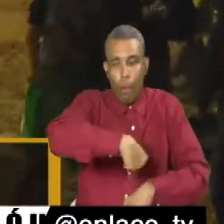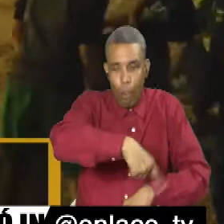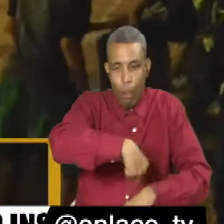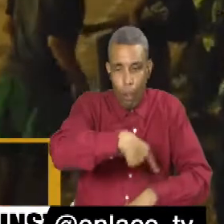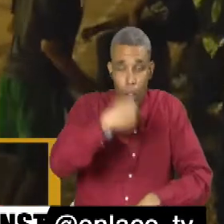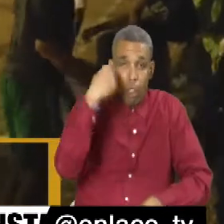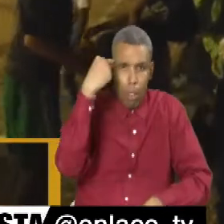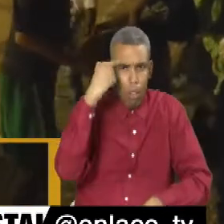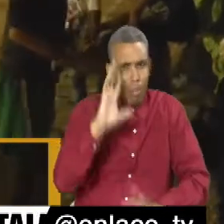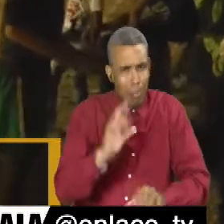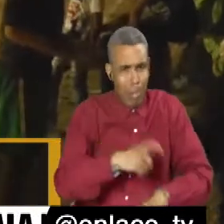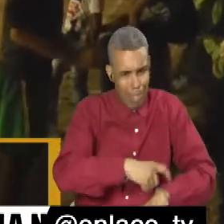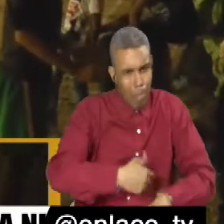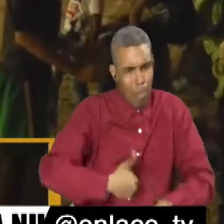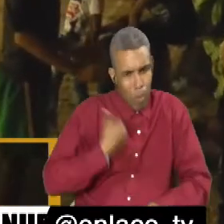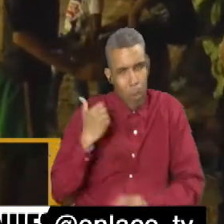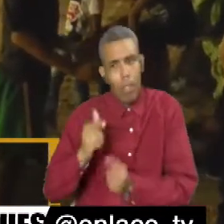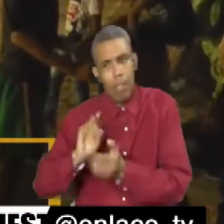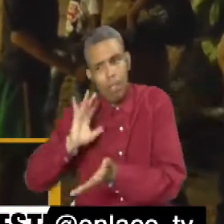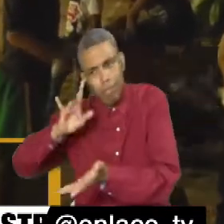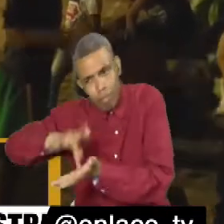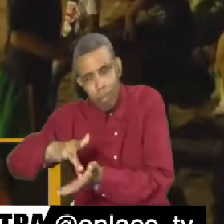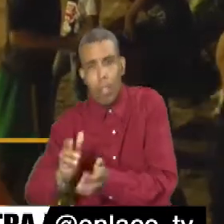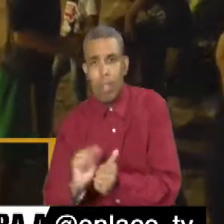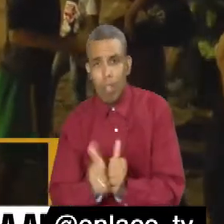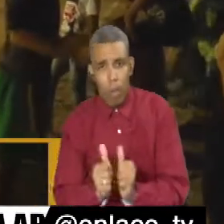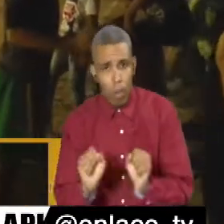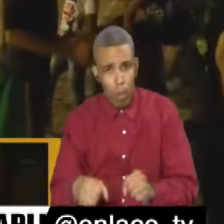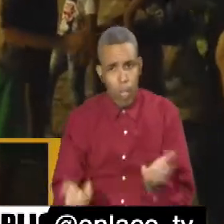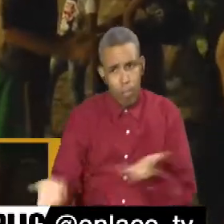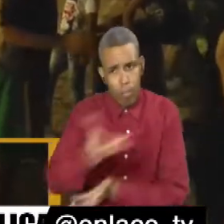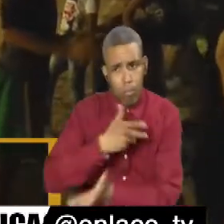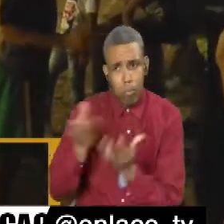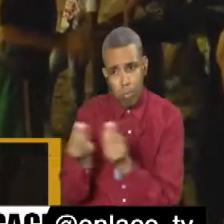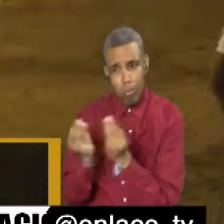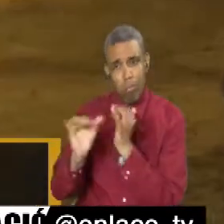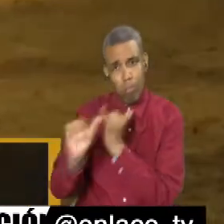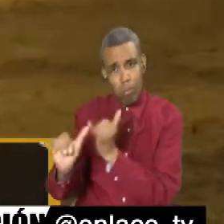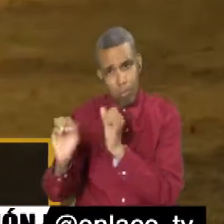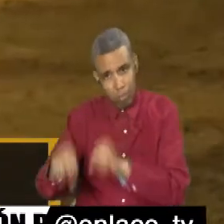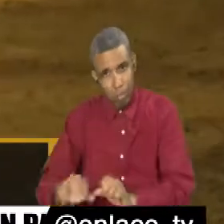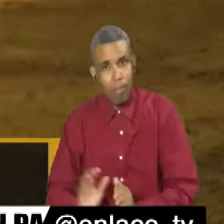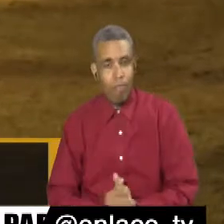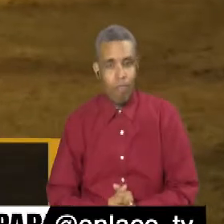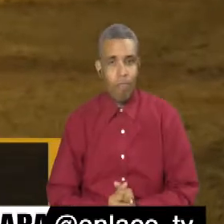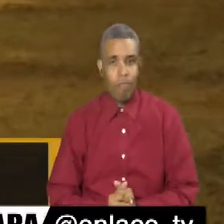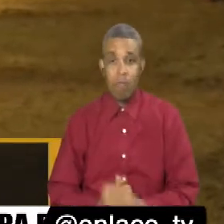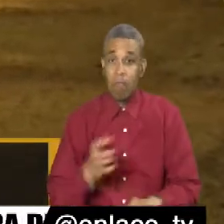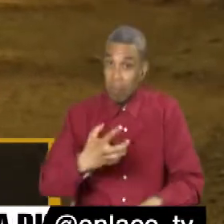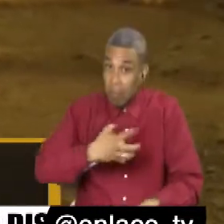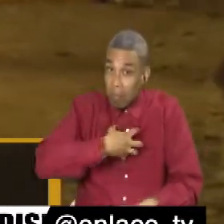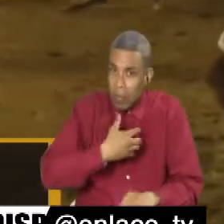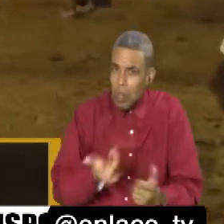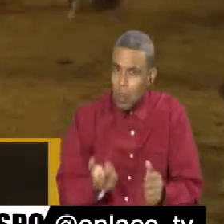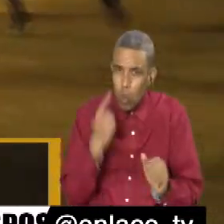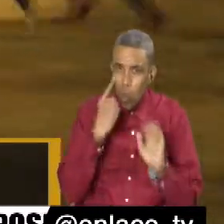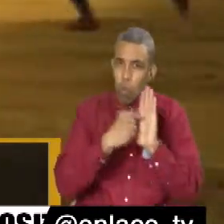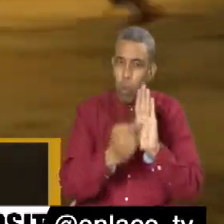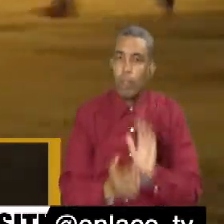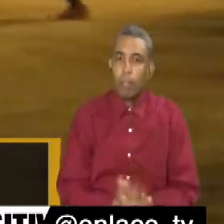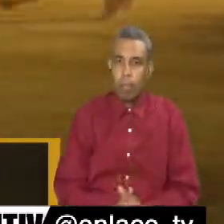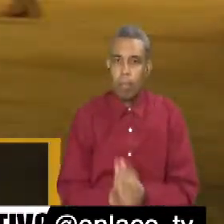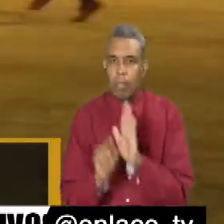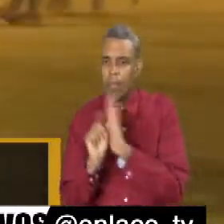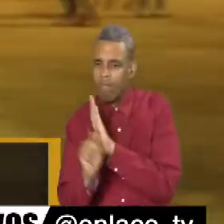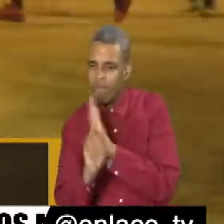deporte, salud, y muy contento por estar aquí participando y que los compañeros me tengan en cuenta a mí aquí para esto. Hasta el momento el torneo va de la siguiente manera: los